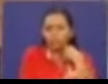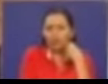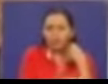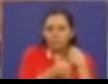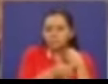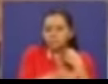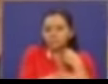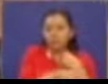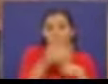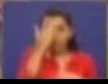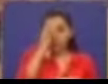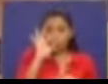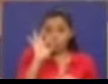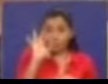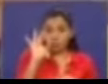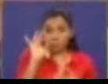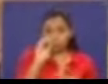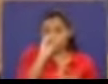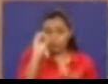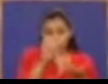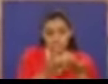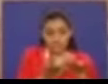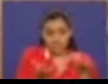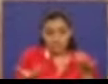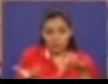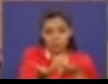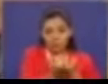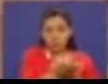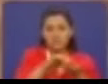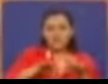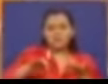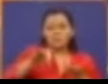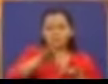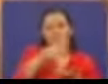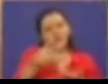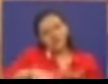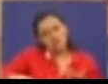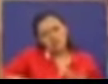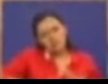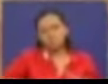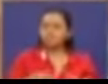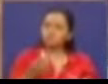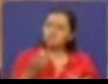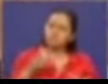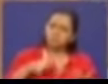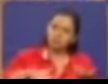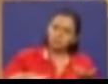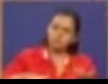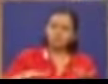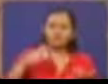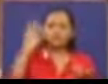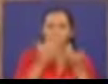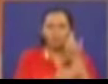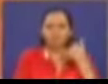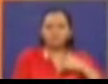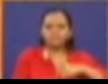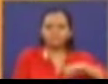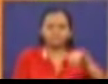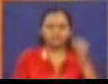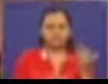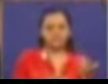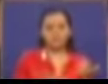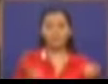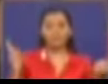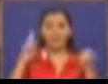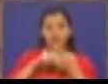el 98% utilizaba semilla de baja productividad, bajo ingreso, pobreza eterna, compañeros. Con eso, hasta